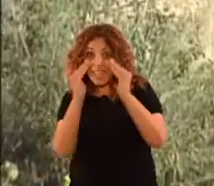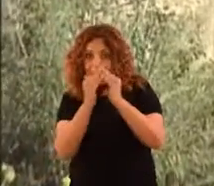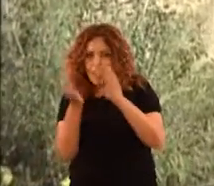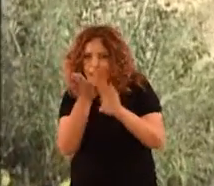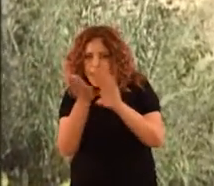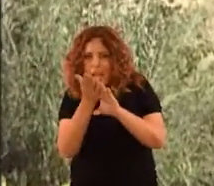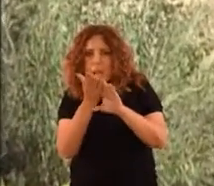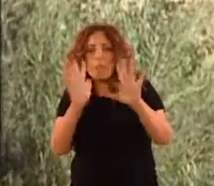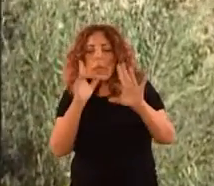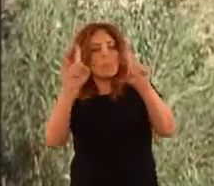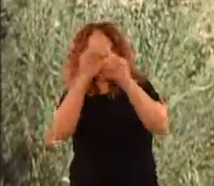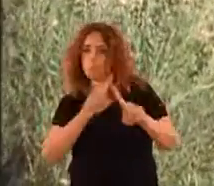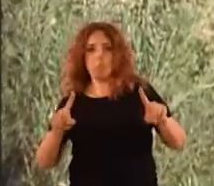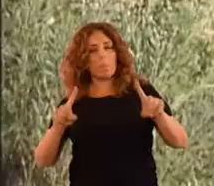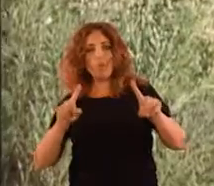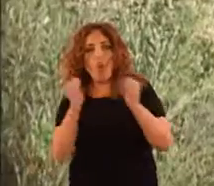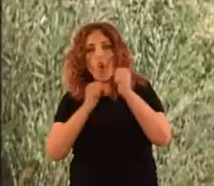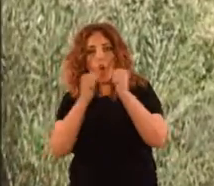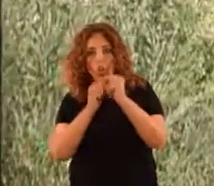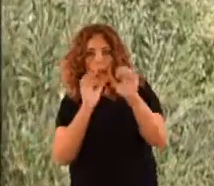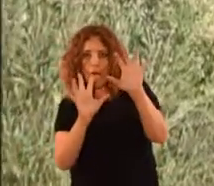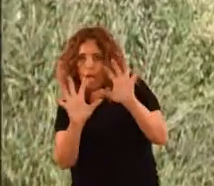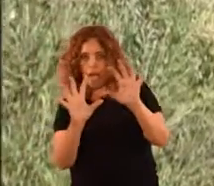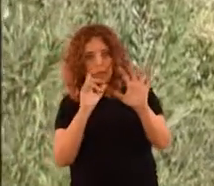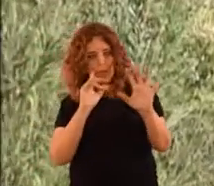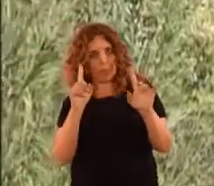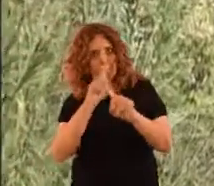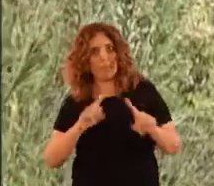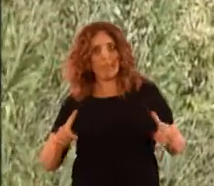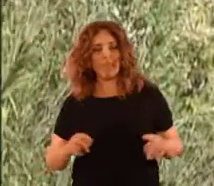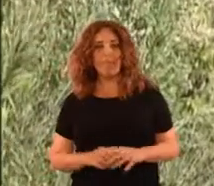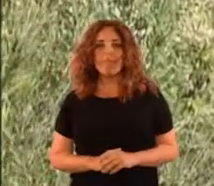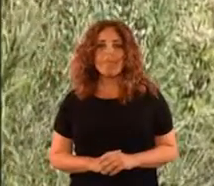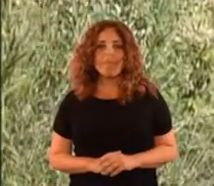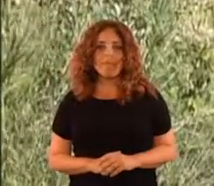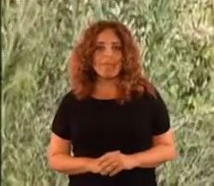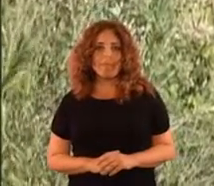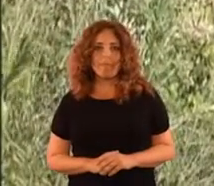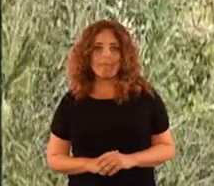Sus edificaciones se hallan tan perfectamente integradas con el medio que apenas se perciben.